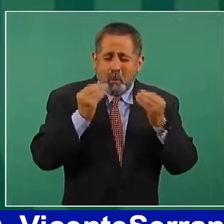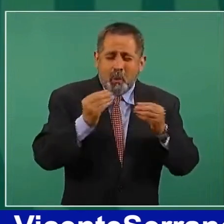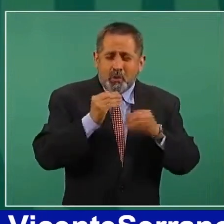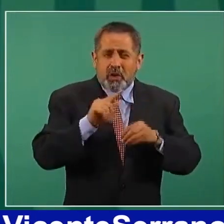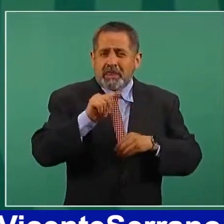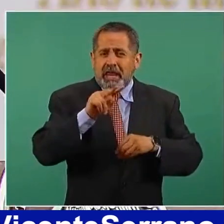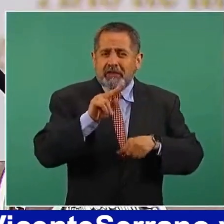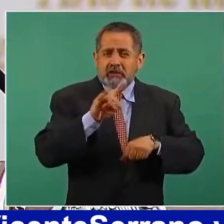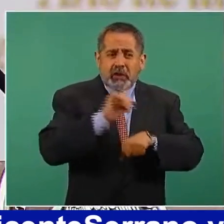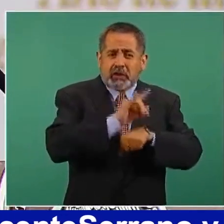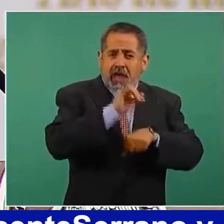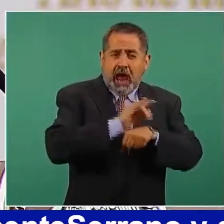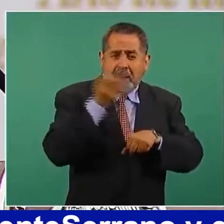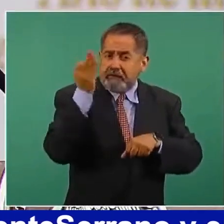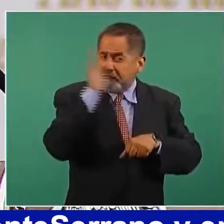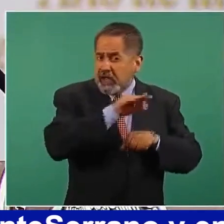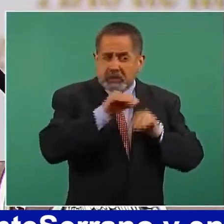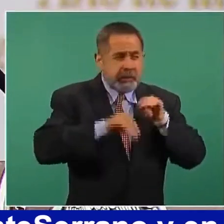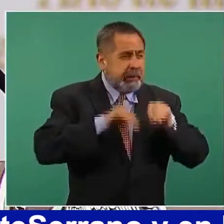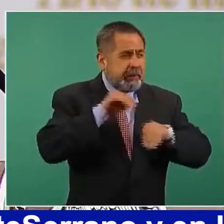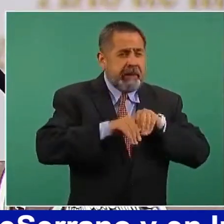más